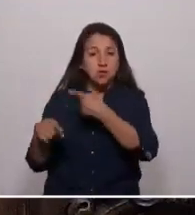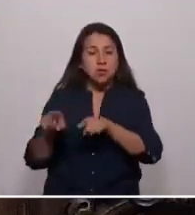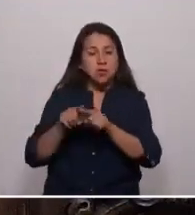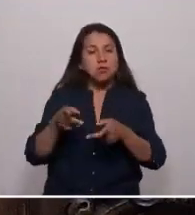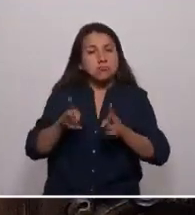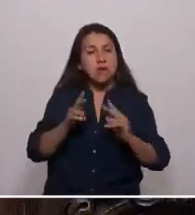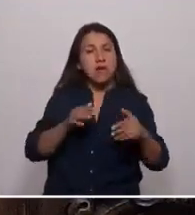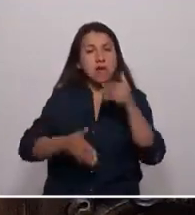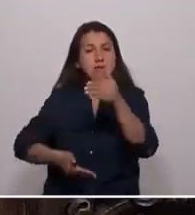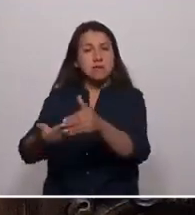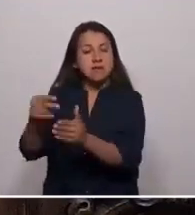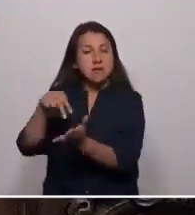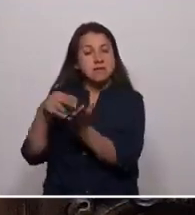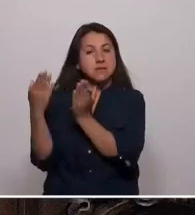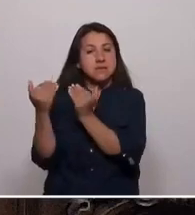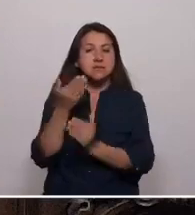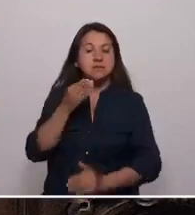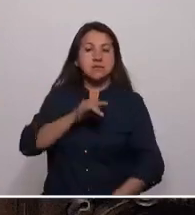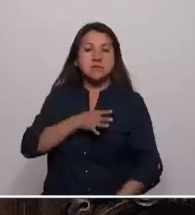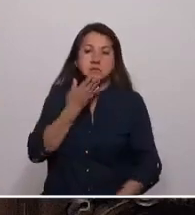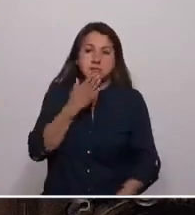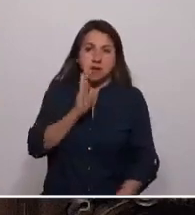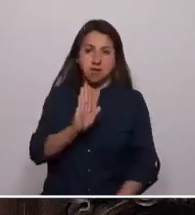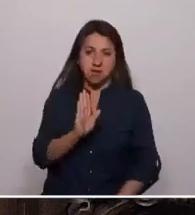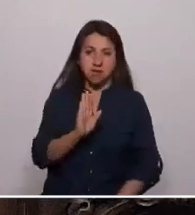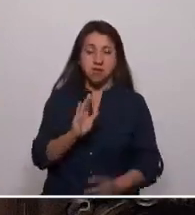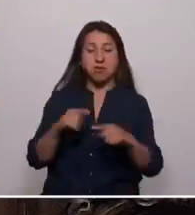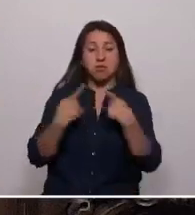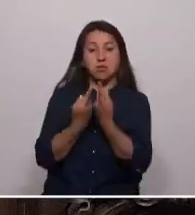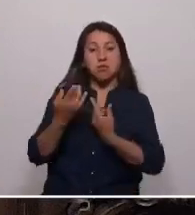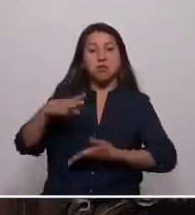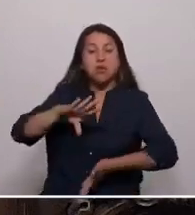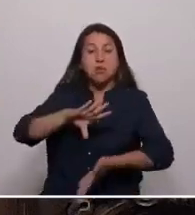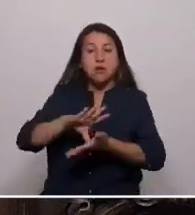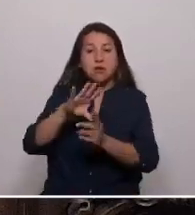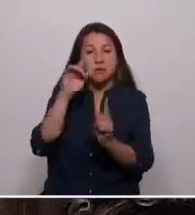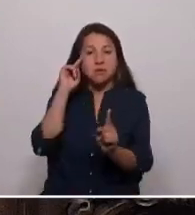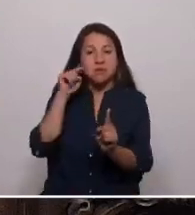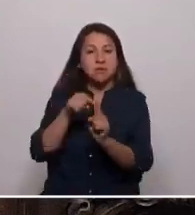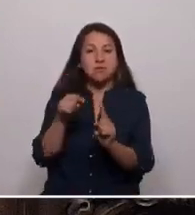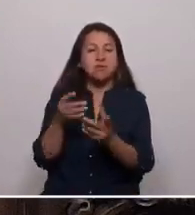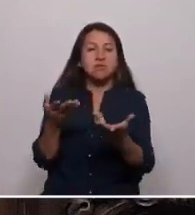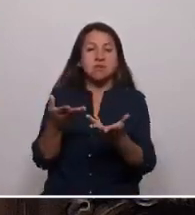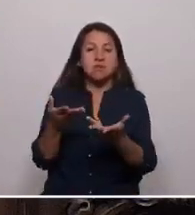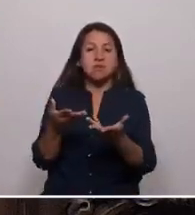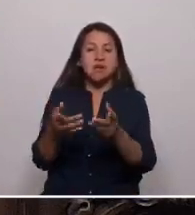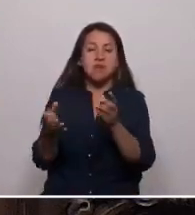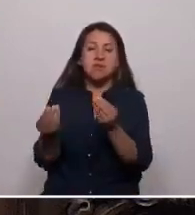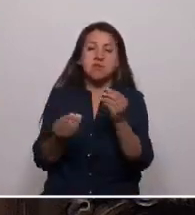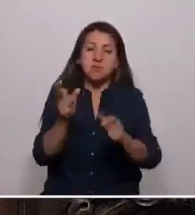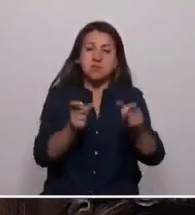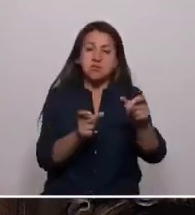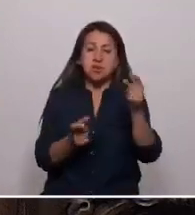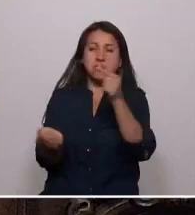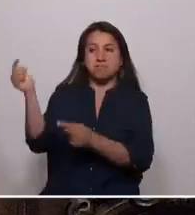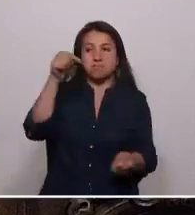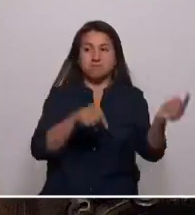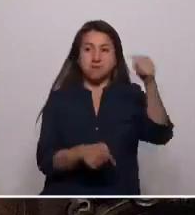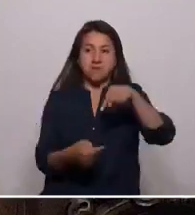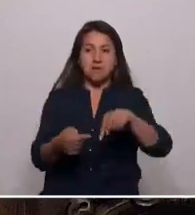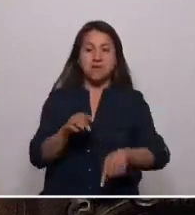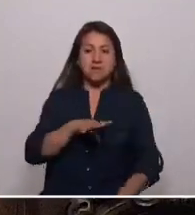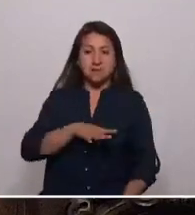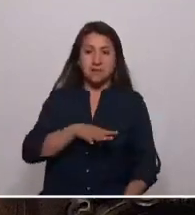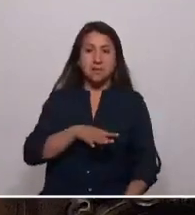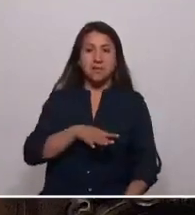con esperanza hacia un Chile mejor, de lo que hace a nuestro país un destino para cientos de miles de migrantes. Lo mejor de ese Chile, que